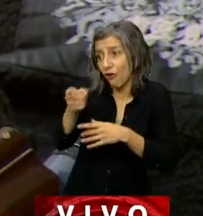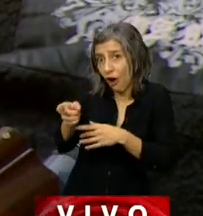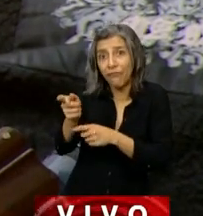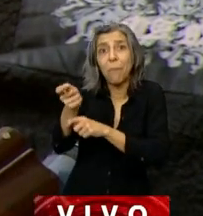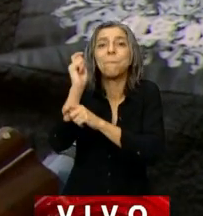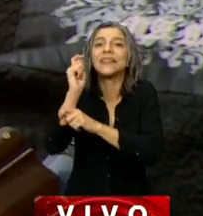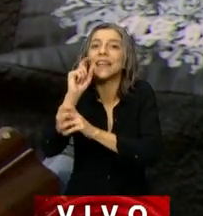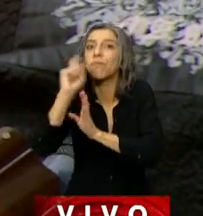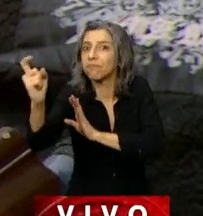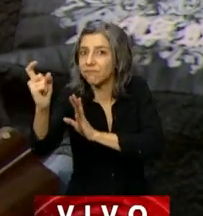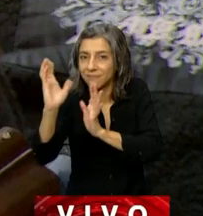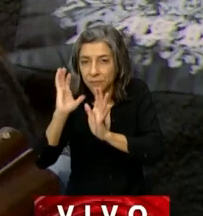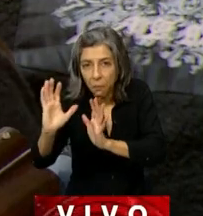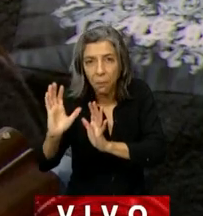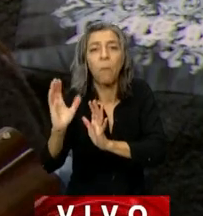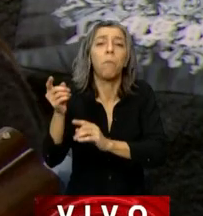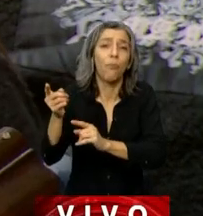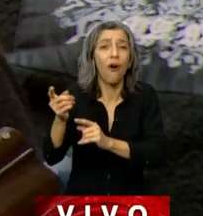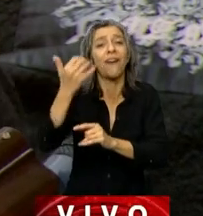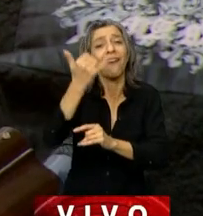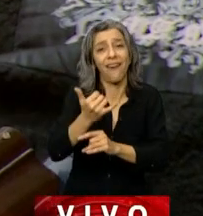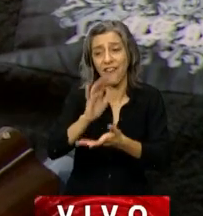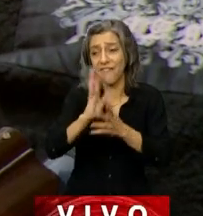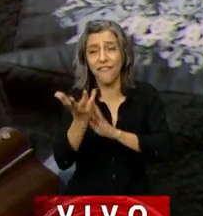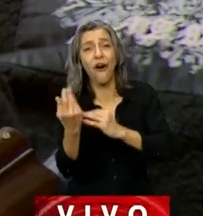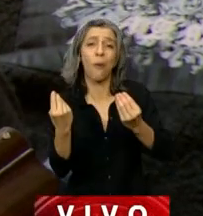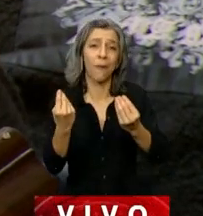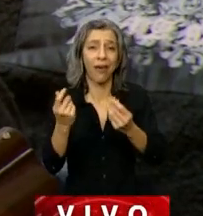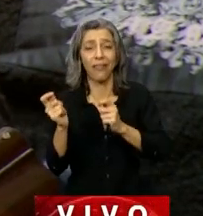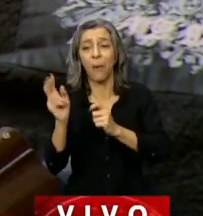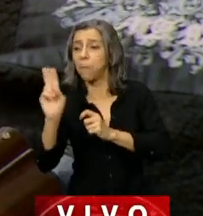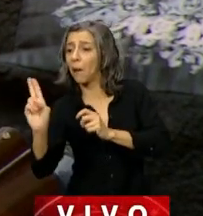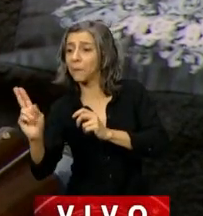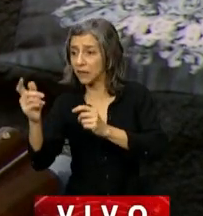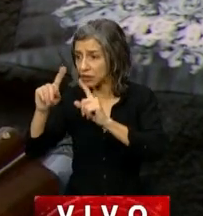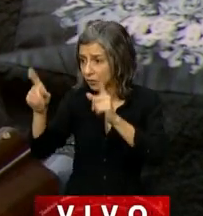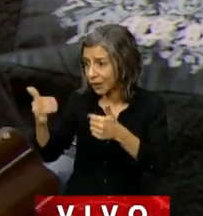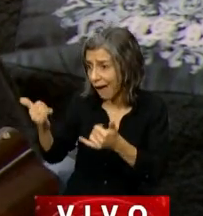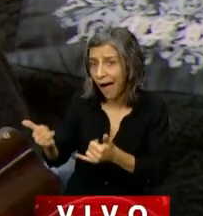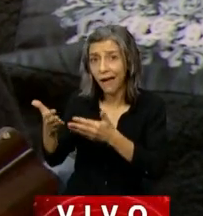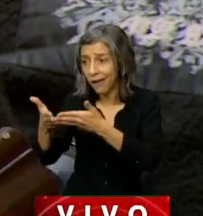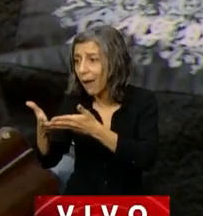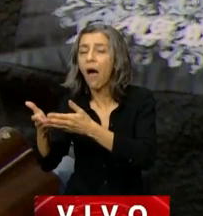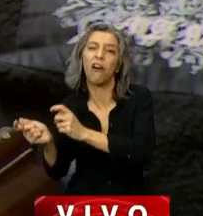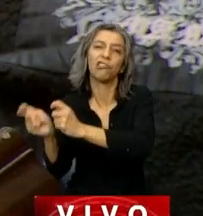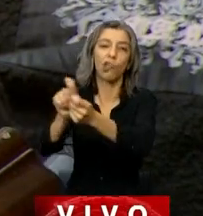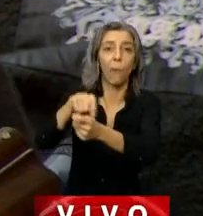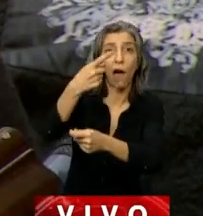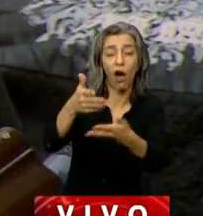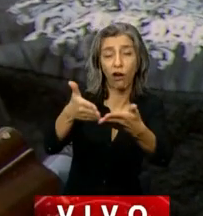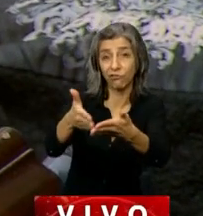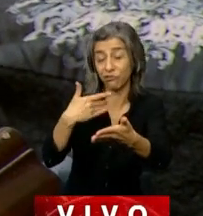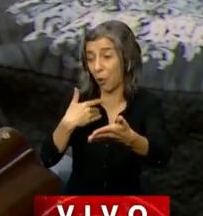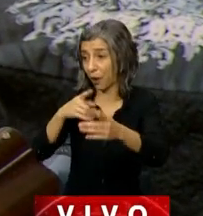utilizan las licencias y se las pasan de un buque al otro sin que sean las licencias correspondientes